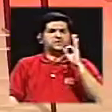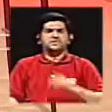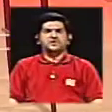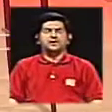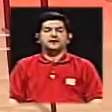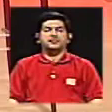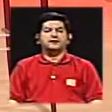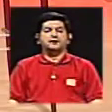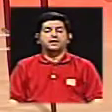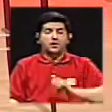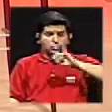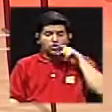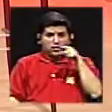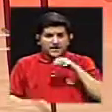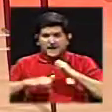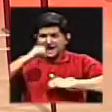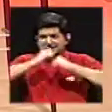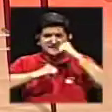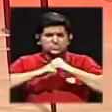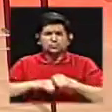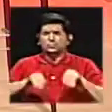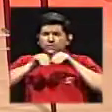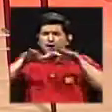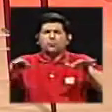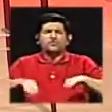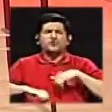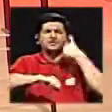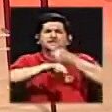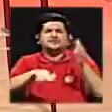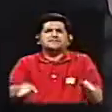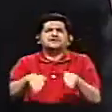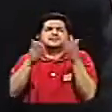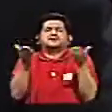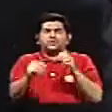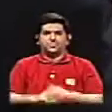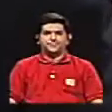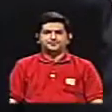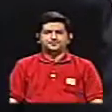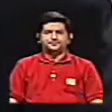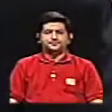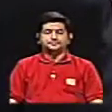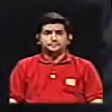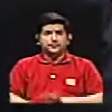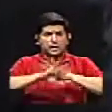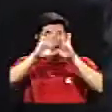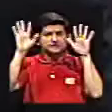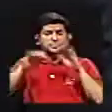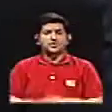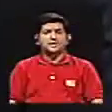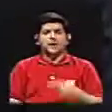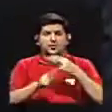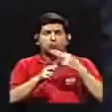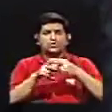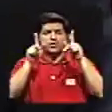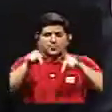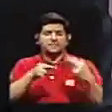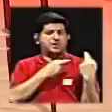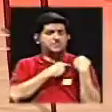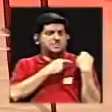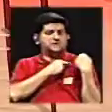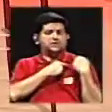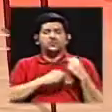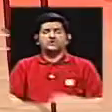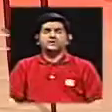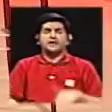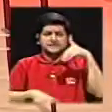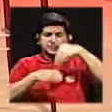esa estructura, esa red, ¿cómo es que se conforma? ¿Cómo opera? Bueno, ahí está bien clara con los nombres de los responsables. Es gente que